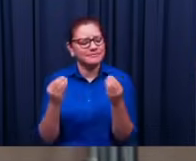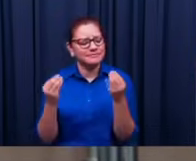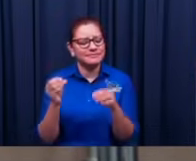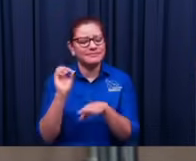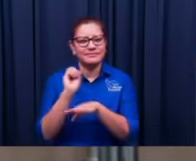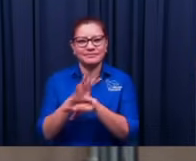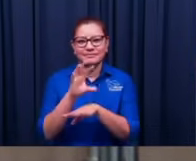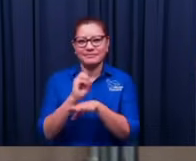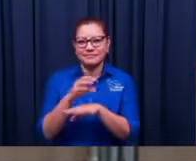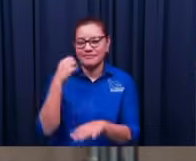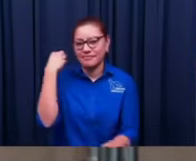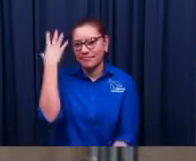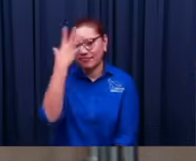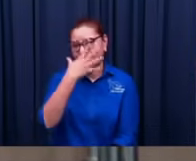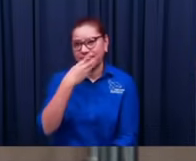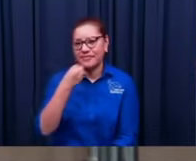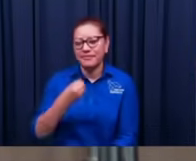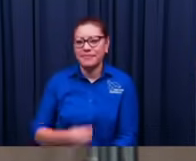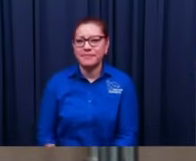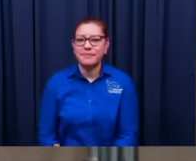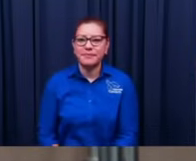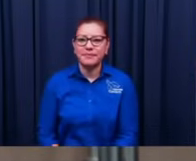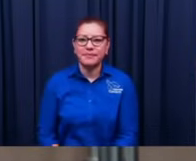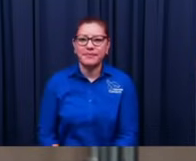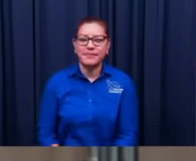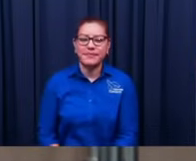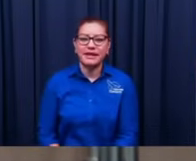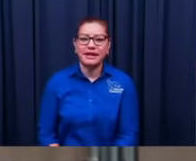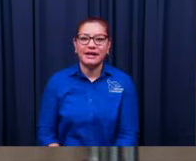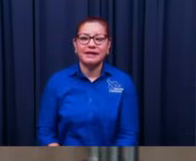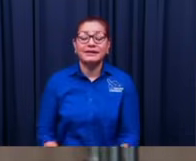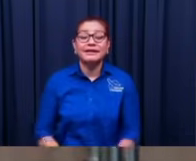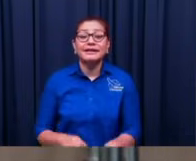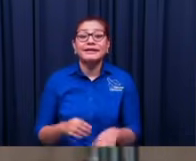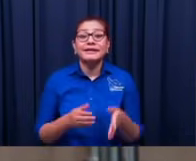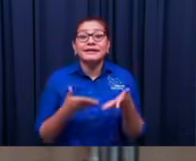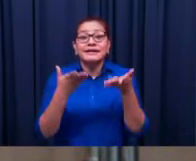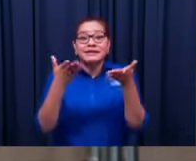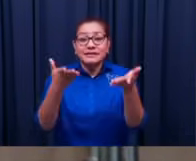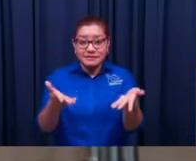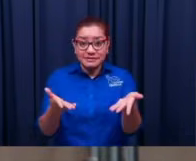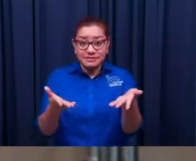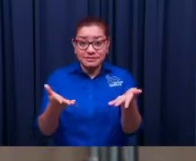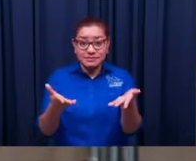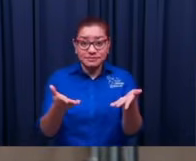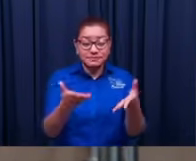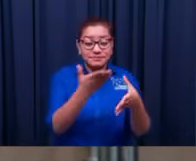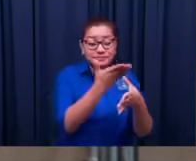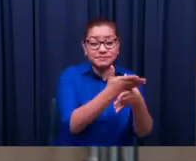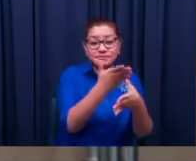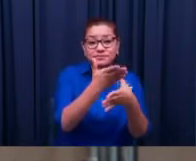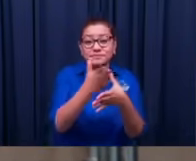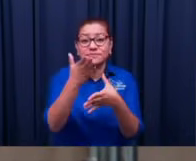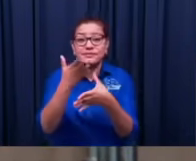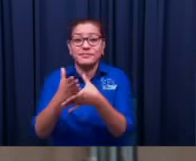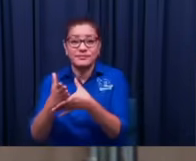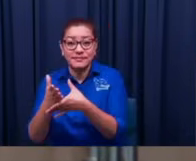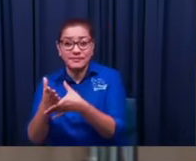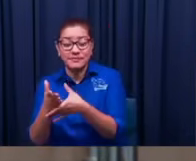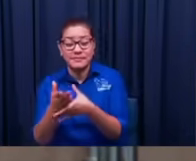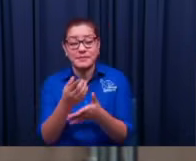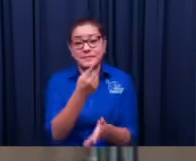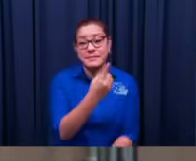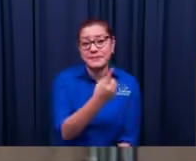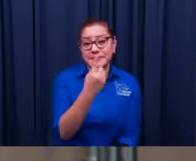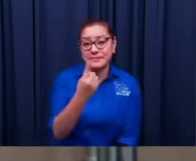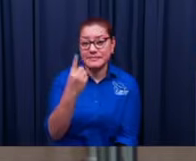lindo que hemos estado ministrando y administrando, que no es lo mismo, pero es similar